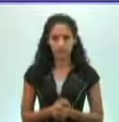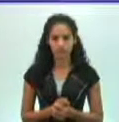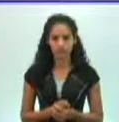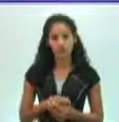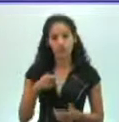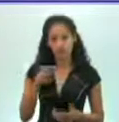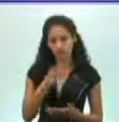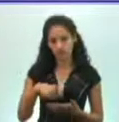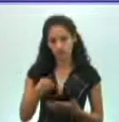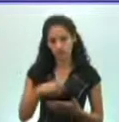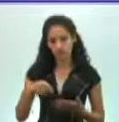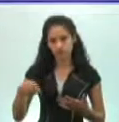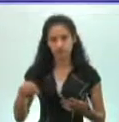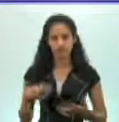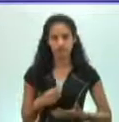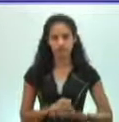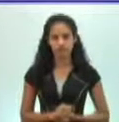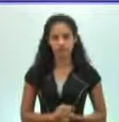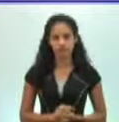debes tomarlo como nota.